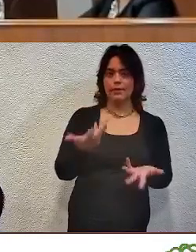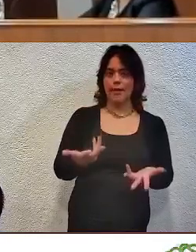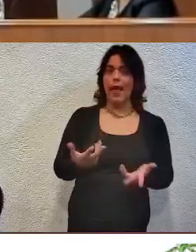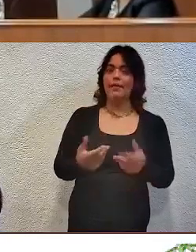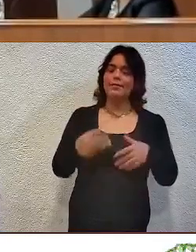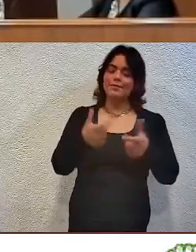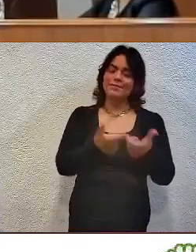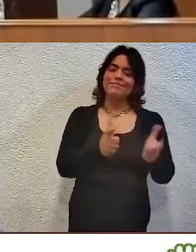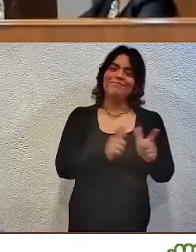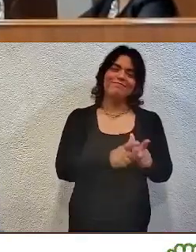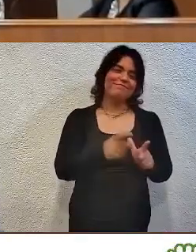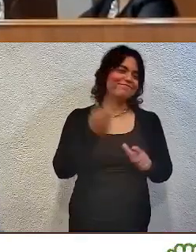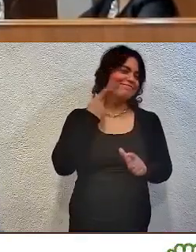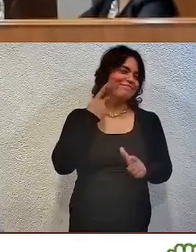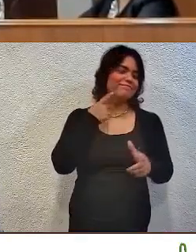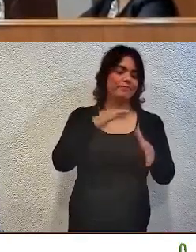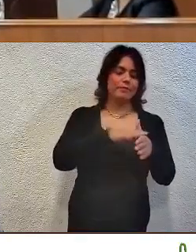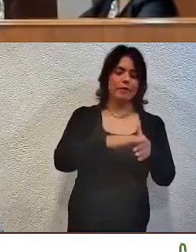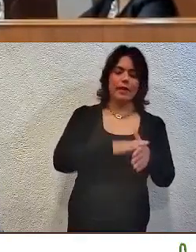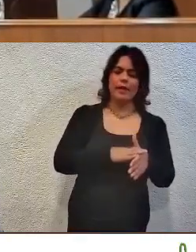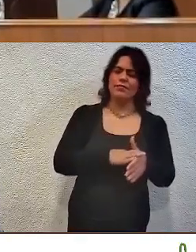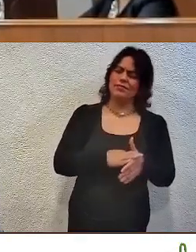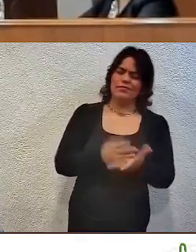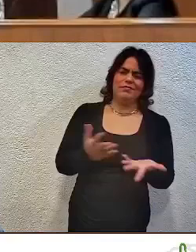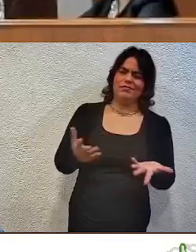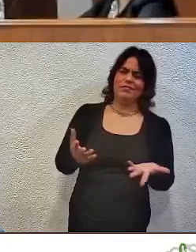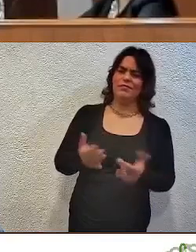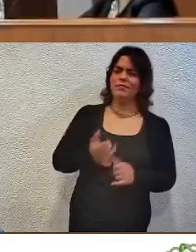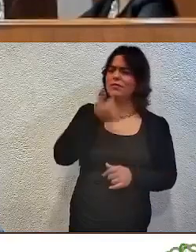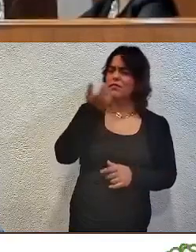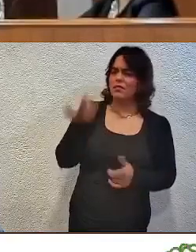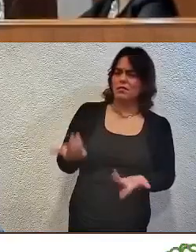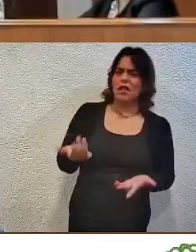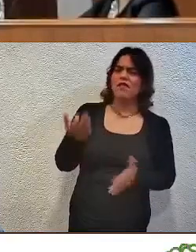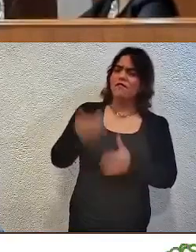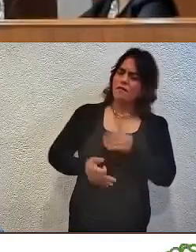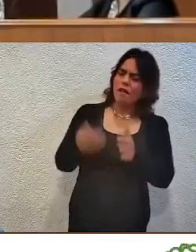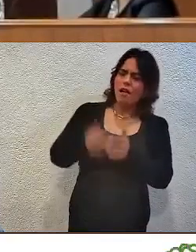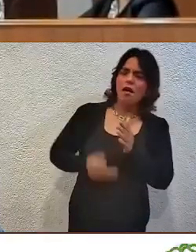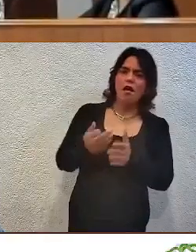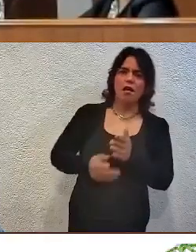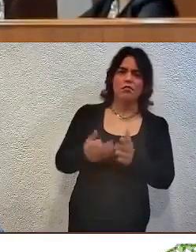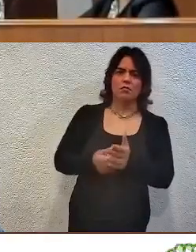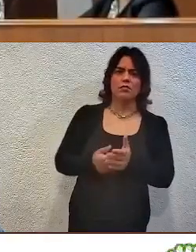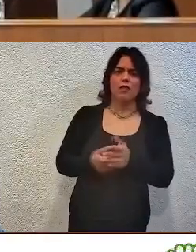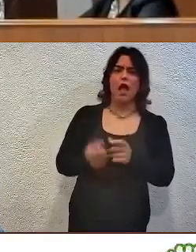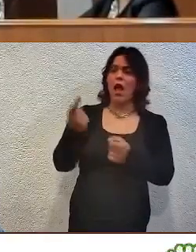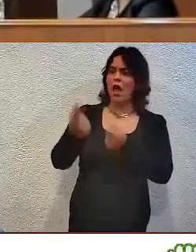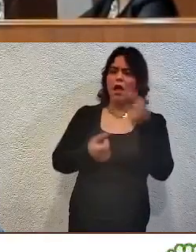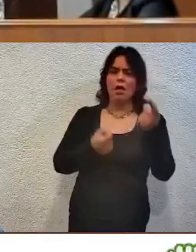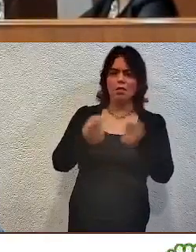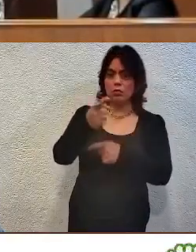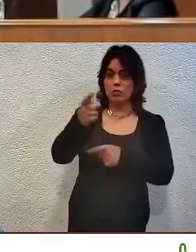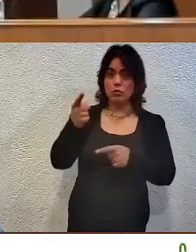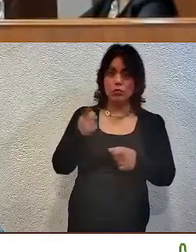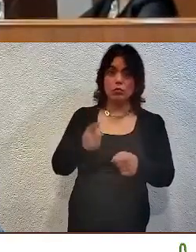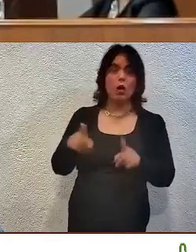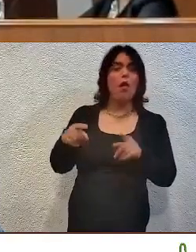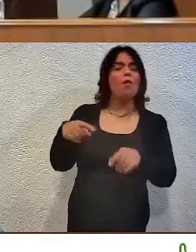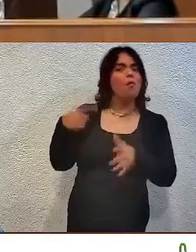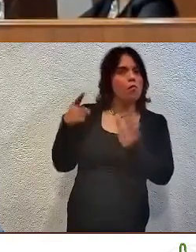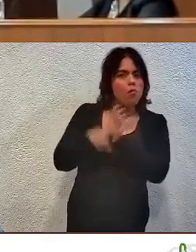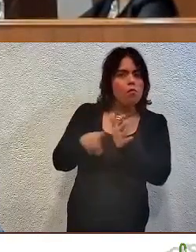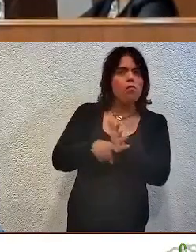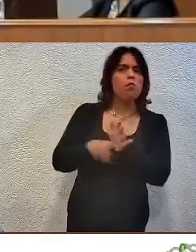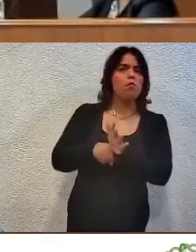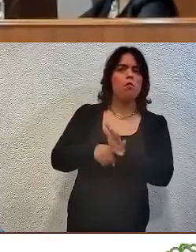resolución argumentando que fue insuficiente la sanción impuesta, que se ignoraron los efectos negativos sobre la voluntad popular